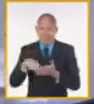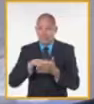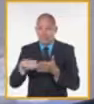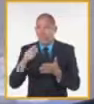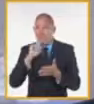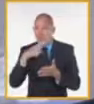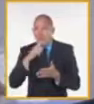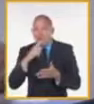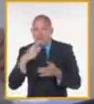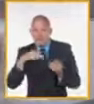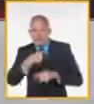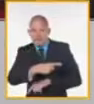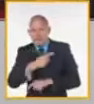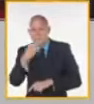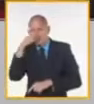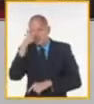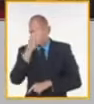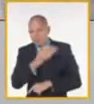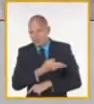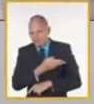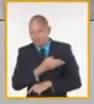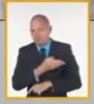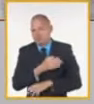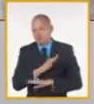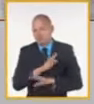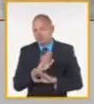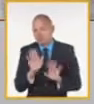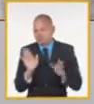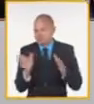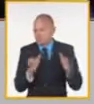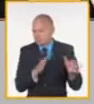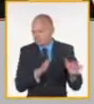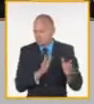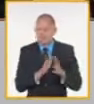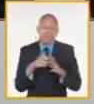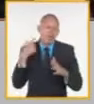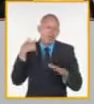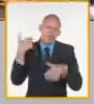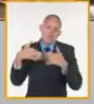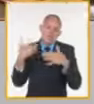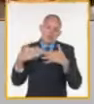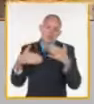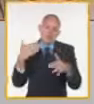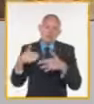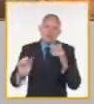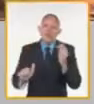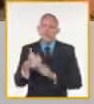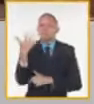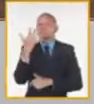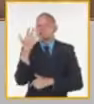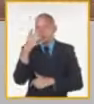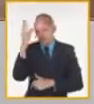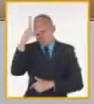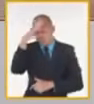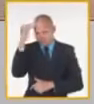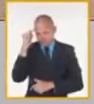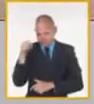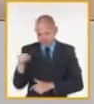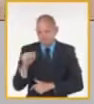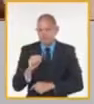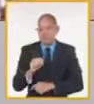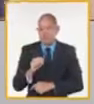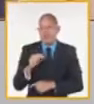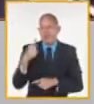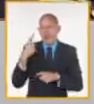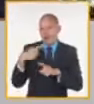hizo Trump pues lanzó su política agresiva contra Cuba en la sede de la asociación de veteranos vaida de cochino en el